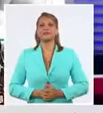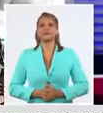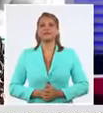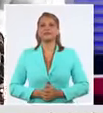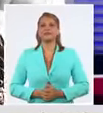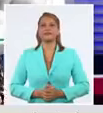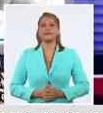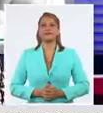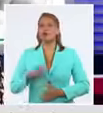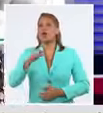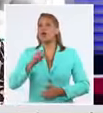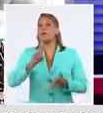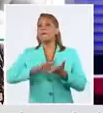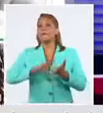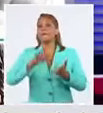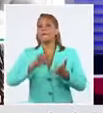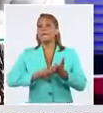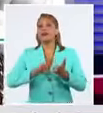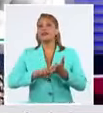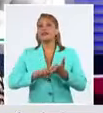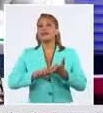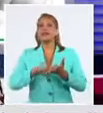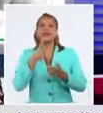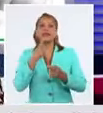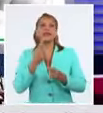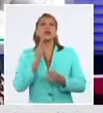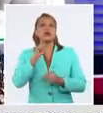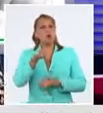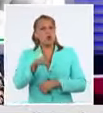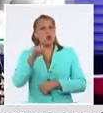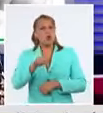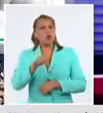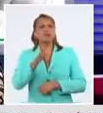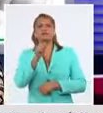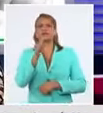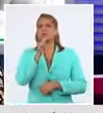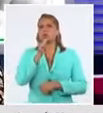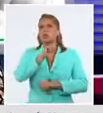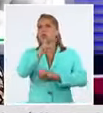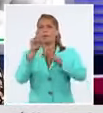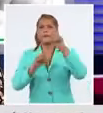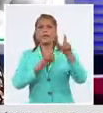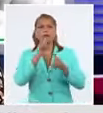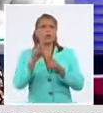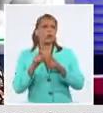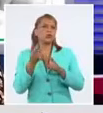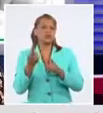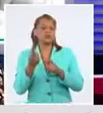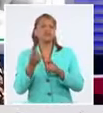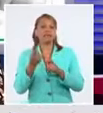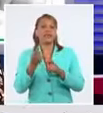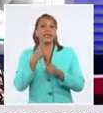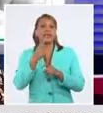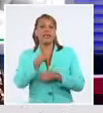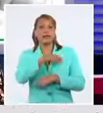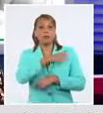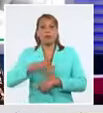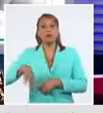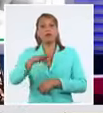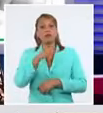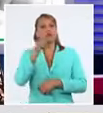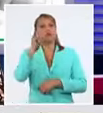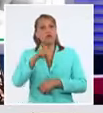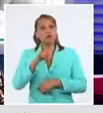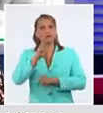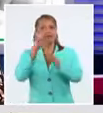Es martes, un martes dedicado a la aclaración de dudas, interrogantes, preguntas que recepcionamos en redes